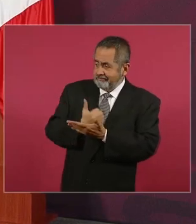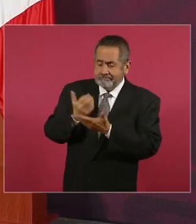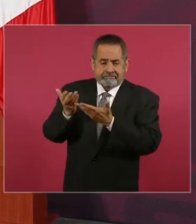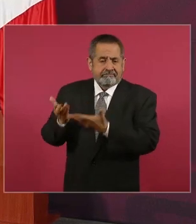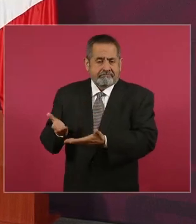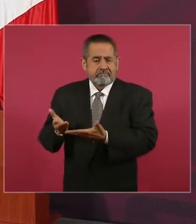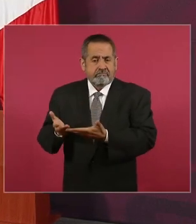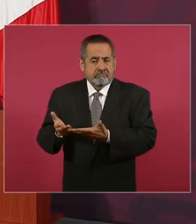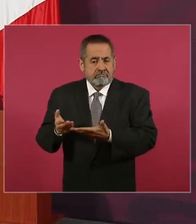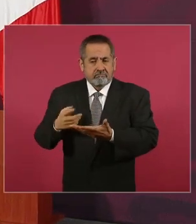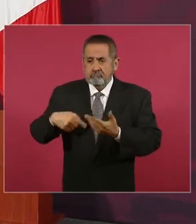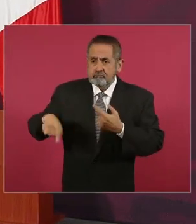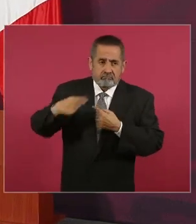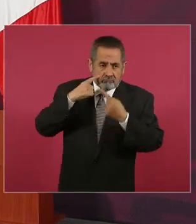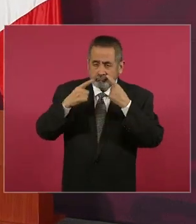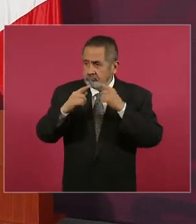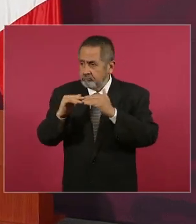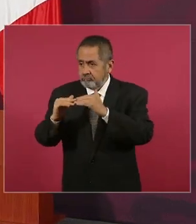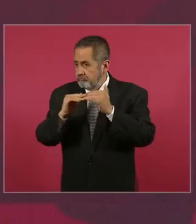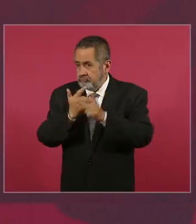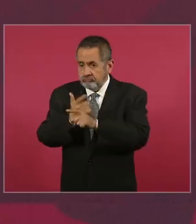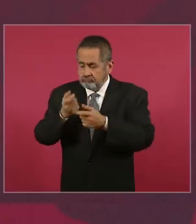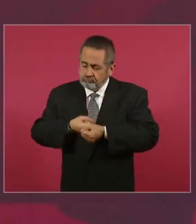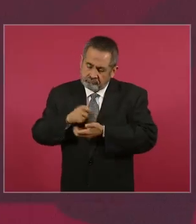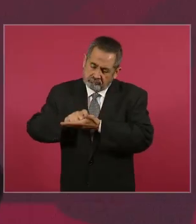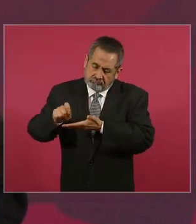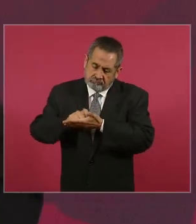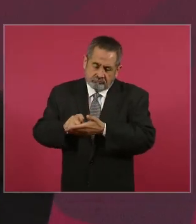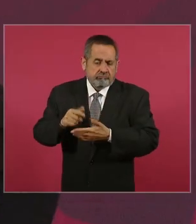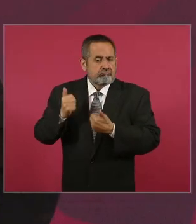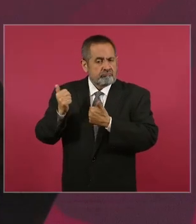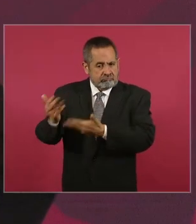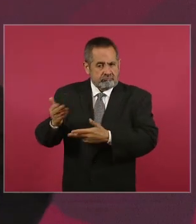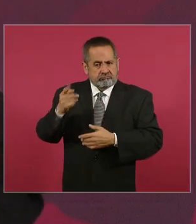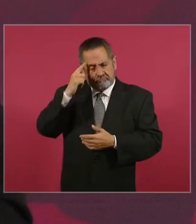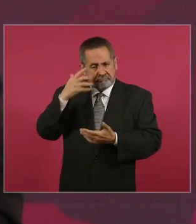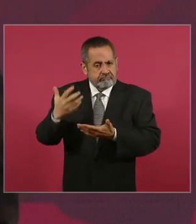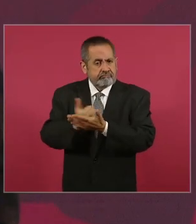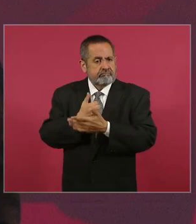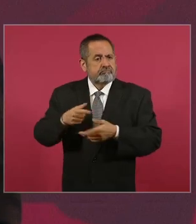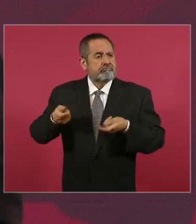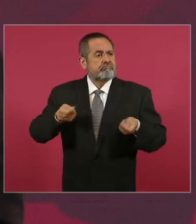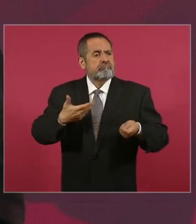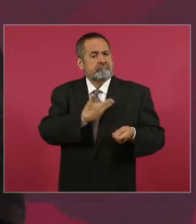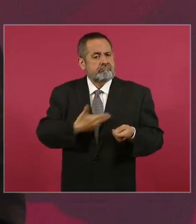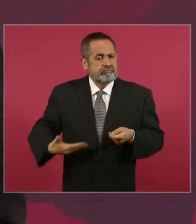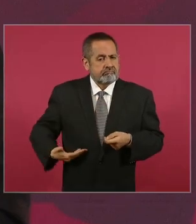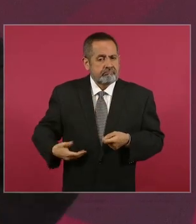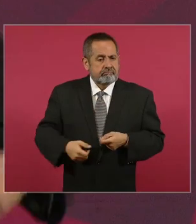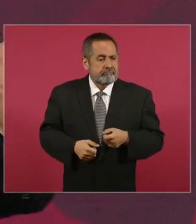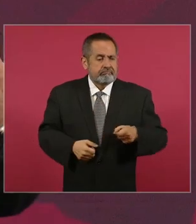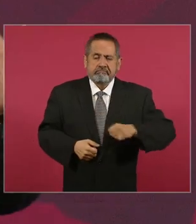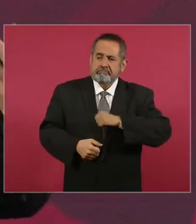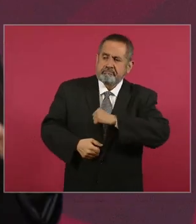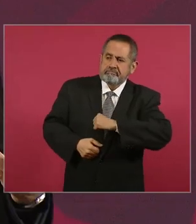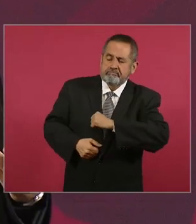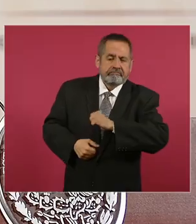manera democrática en las urnas sea el que gobierne en Guatemala. ¿Y por